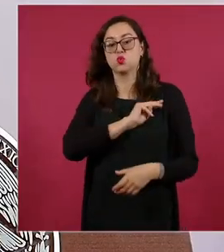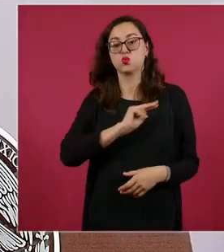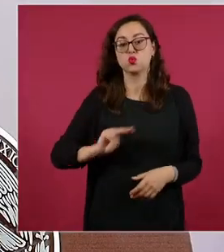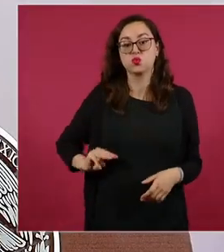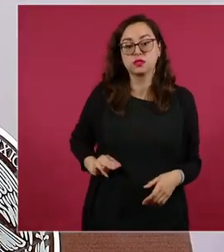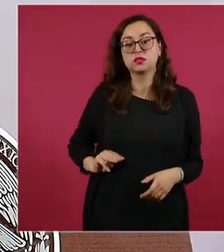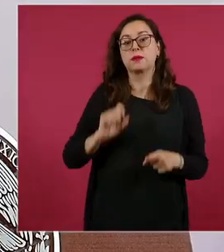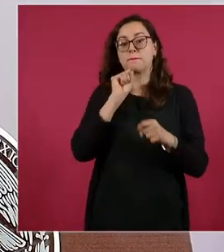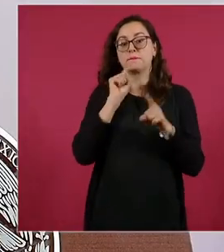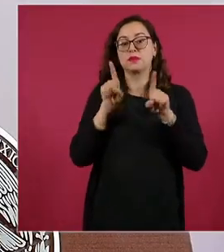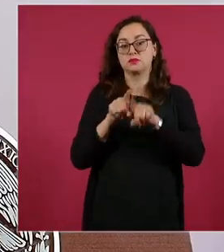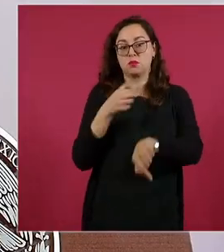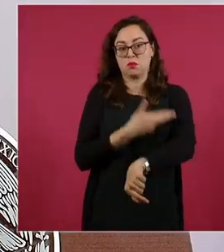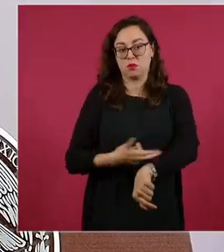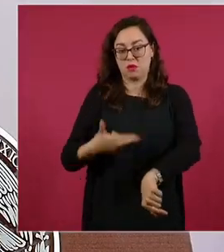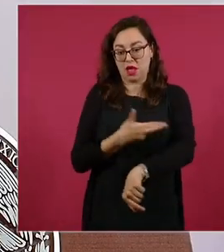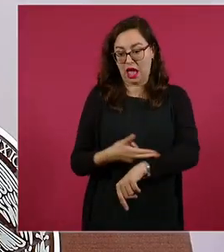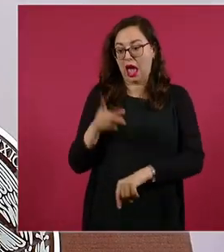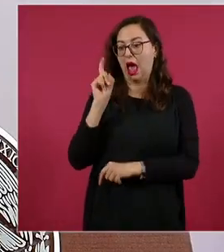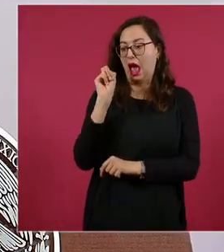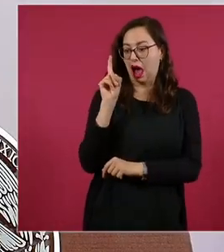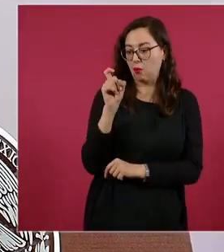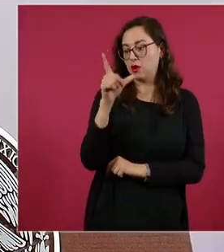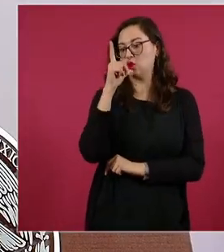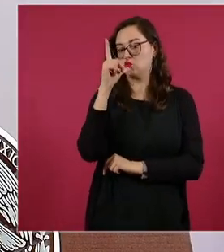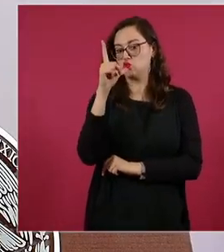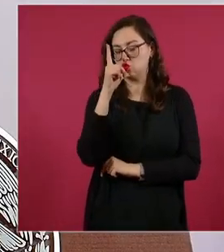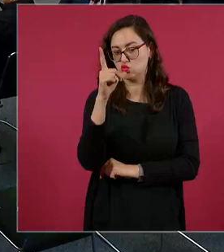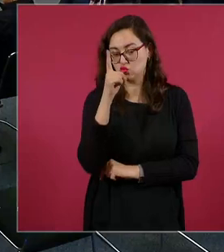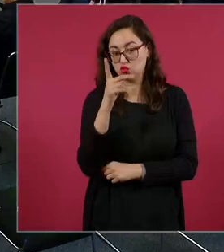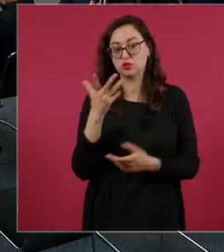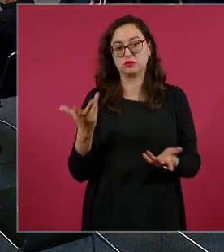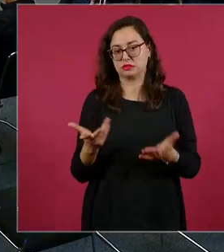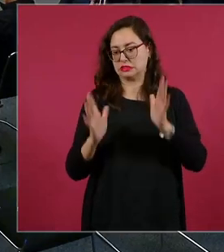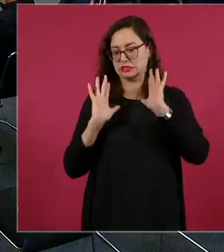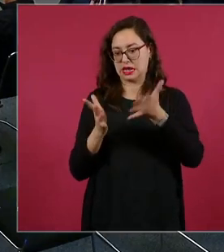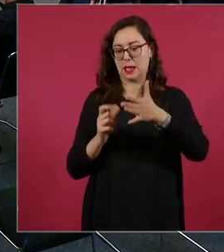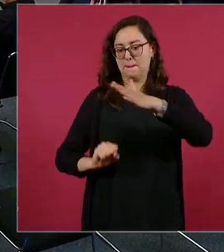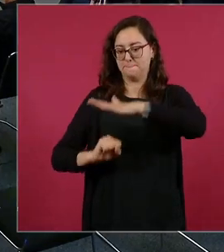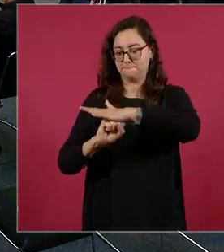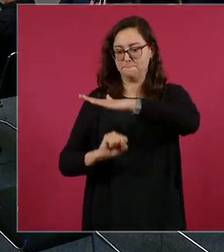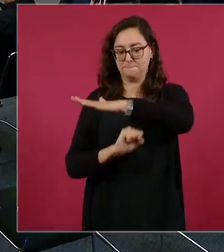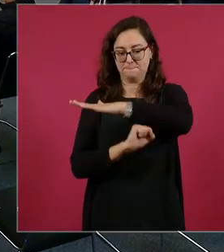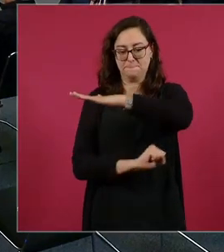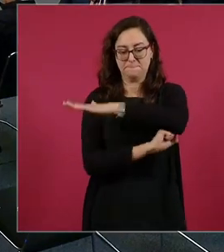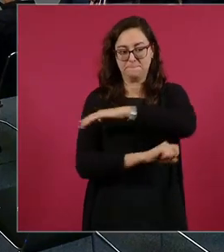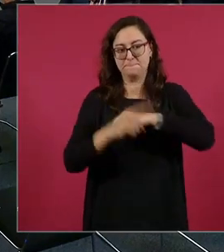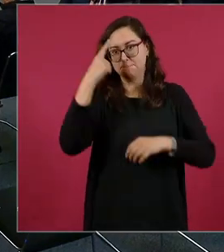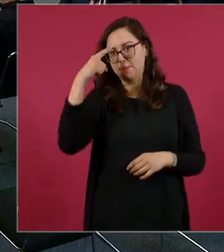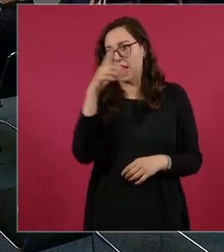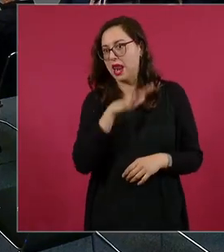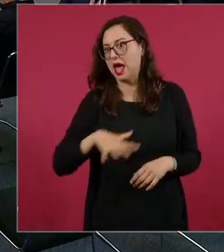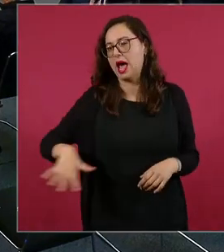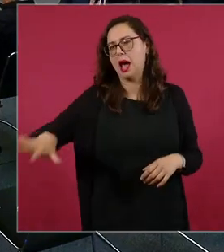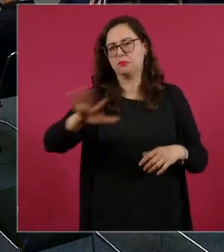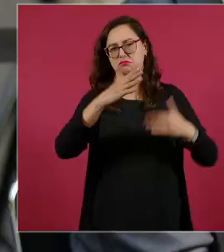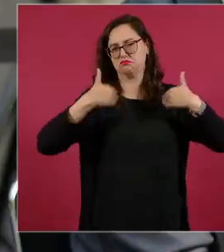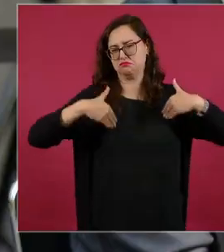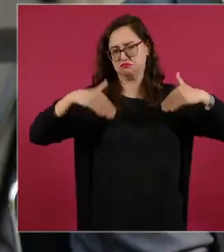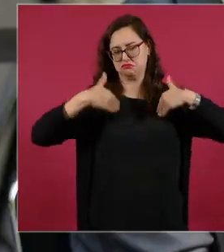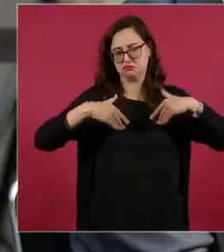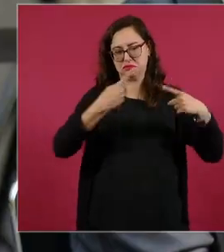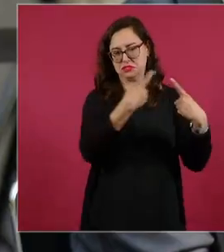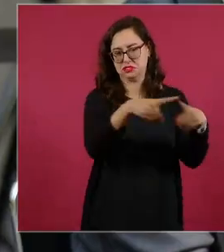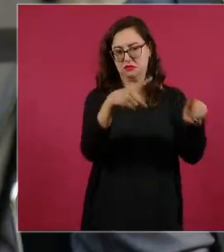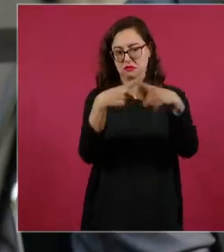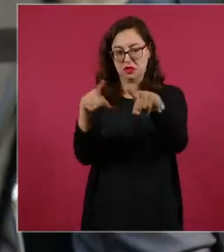iniciaron las urbanizaciones en materia de agua de luz y se inició la cimentación de lo que serán los espacios públicos y todo esto contendrá un